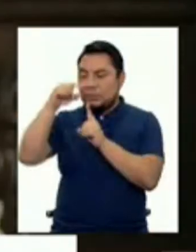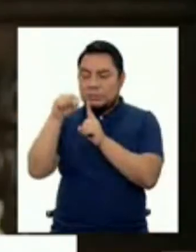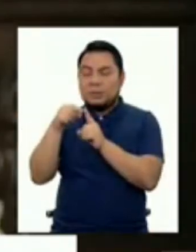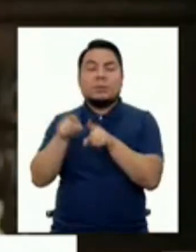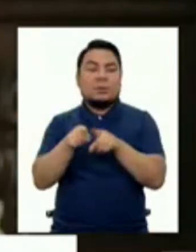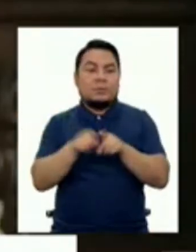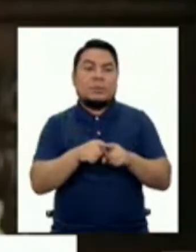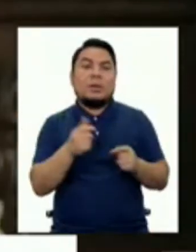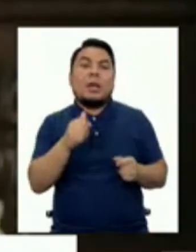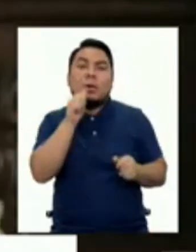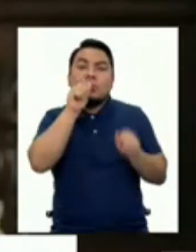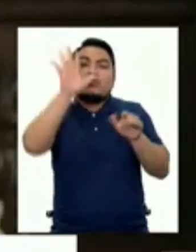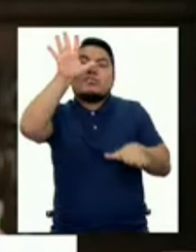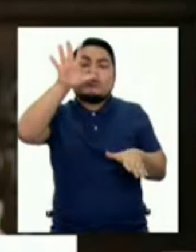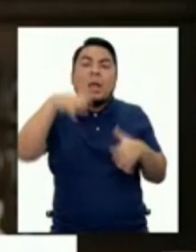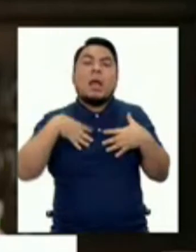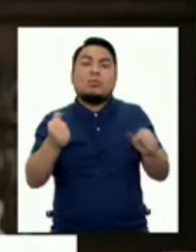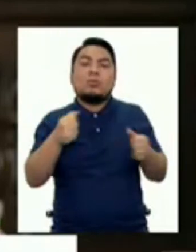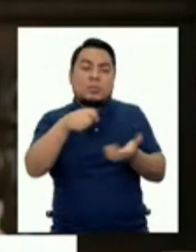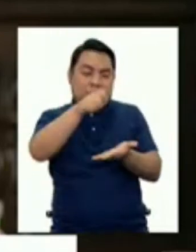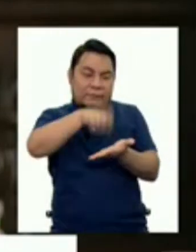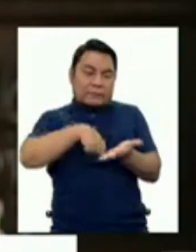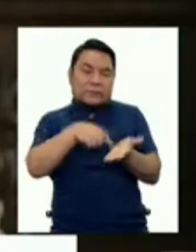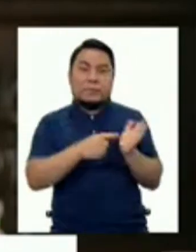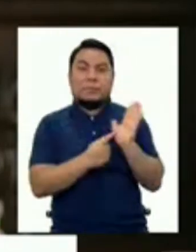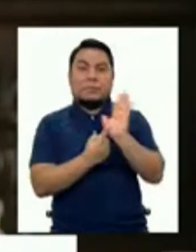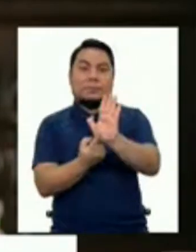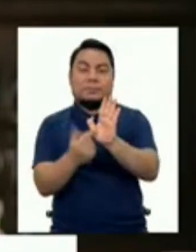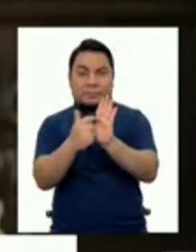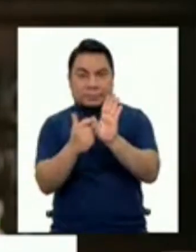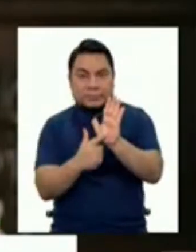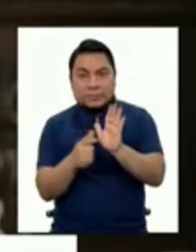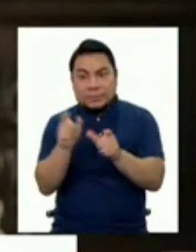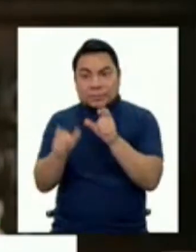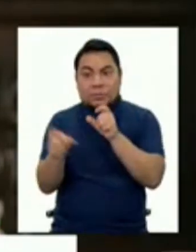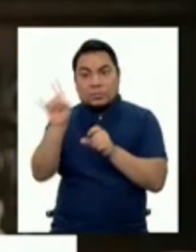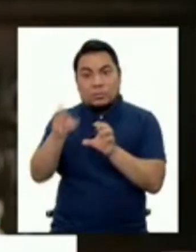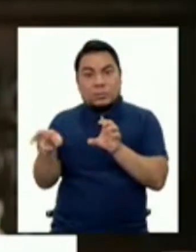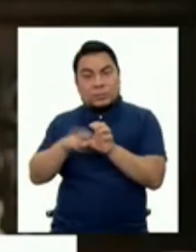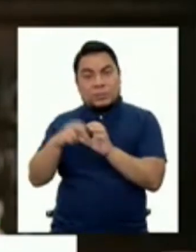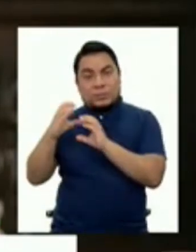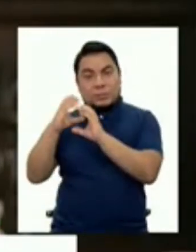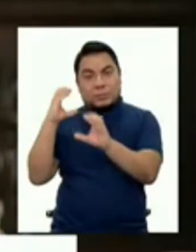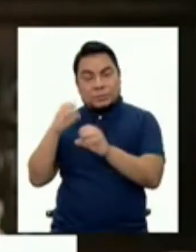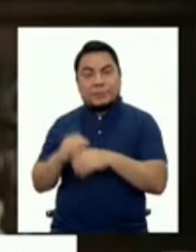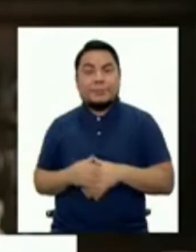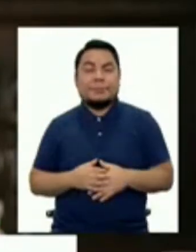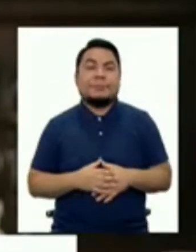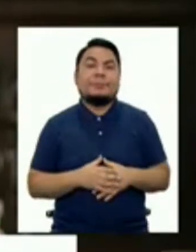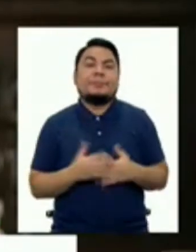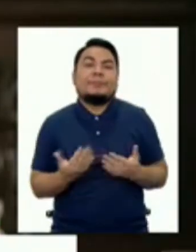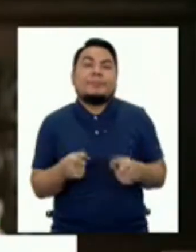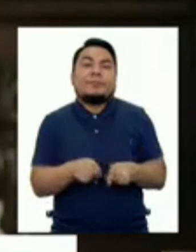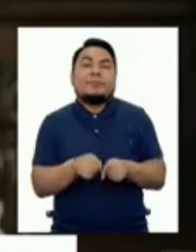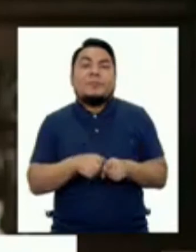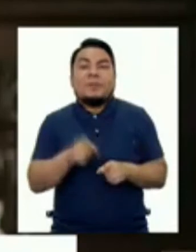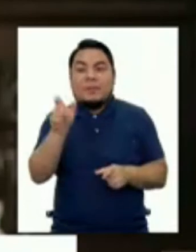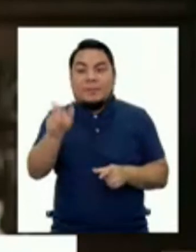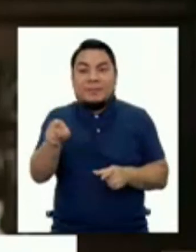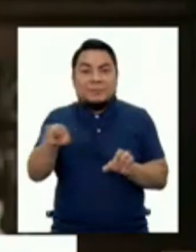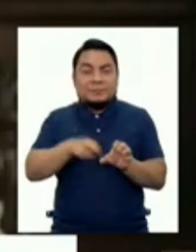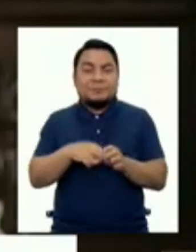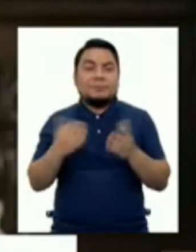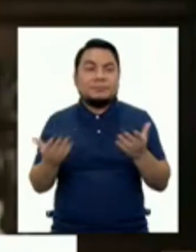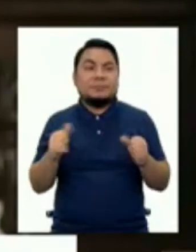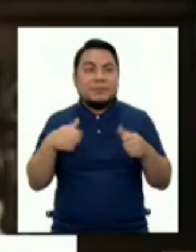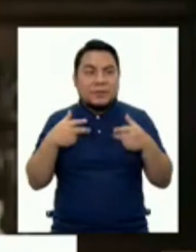de salud que tendrán que presentar los que van a hacer uso del servicio de transporte interprovincial, que son los pasajeros, de